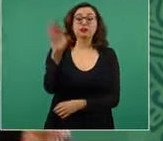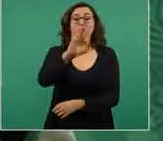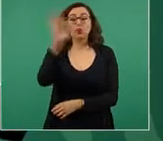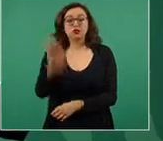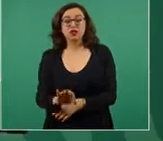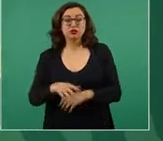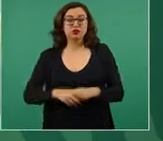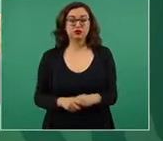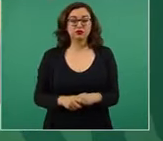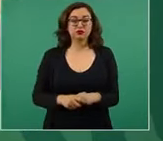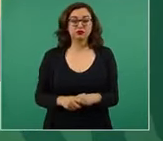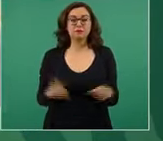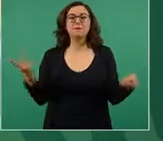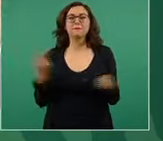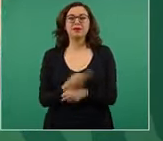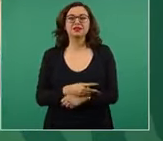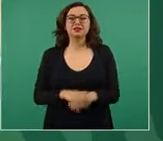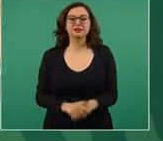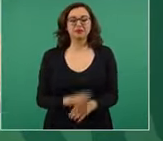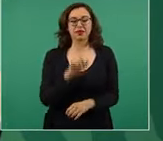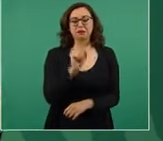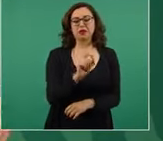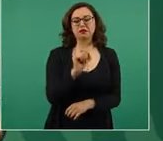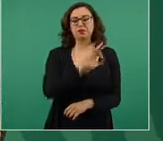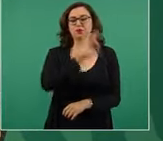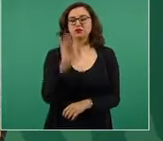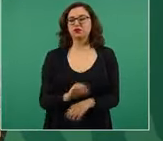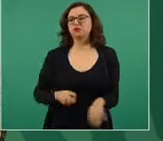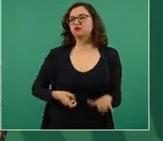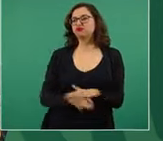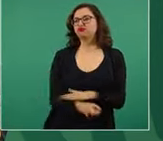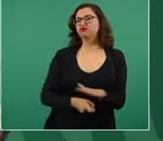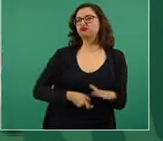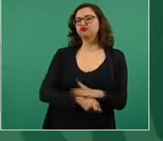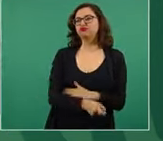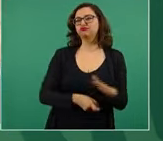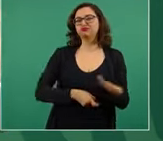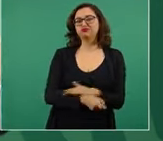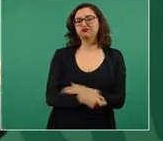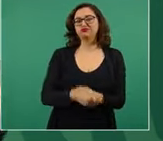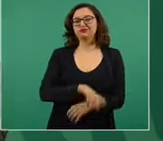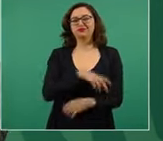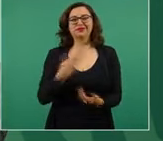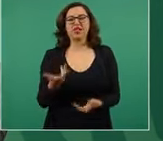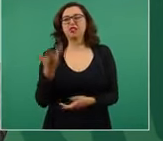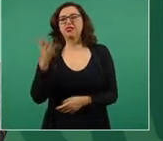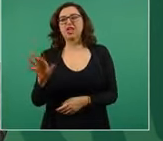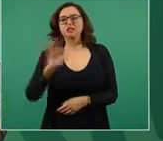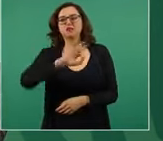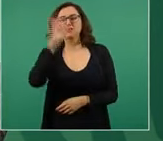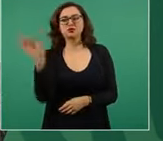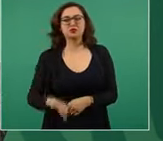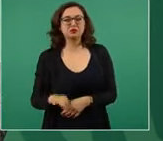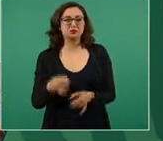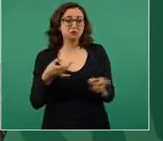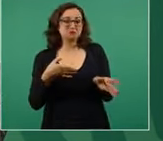los votos que compraron ganaron con el 20%.